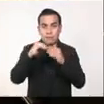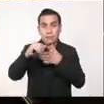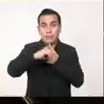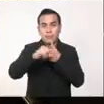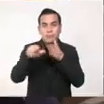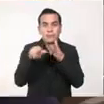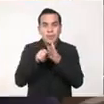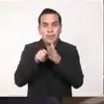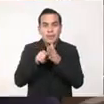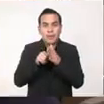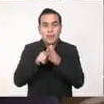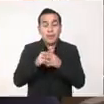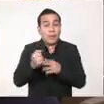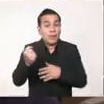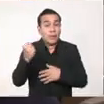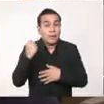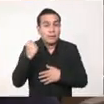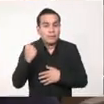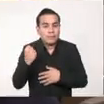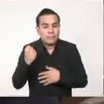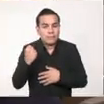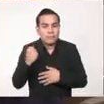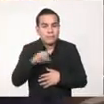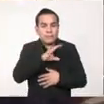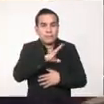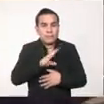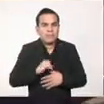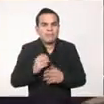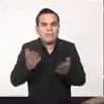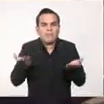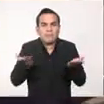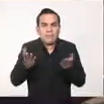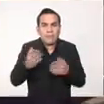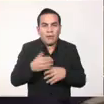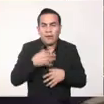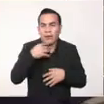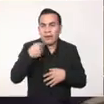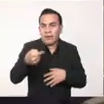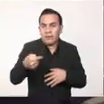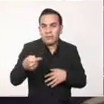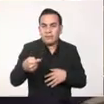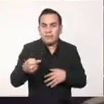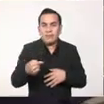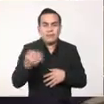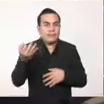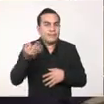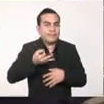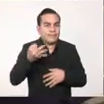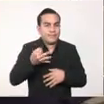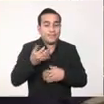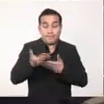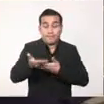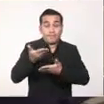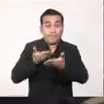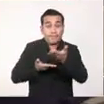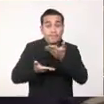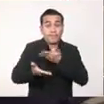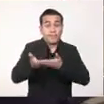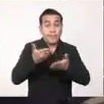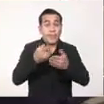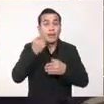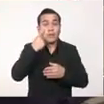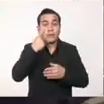asamblea. Y eso es algo que es bien importante. En El Salvador siempre fue necesaria la negociación en la